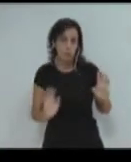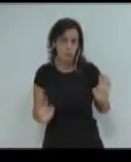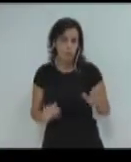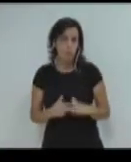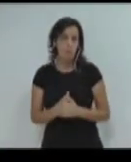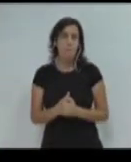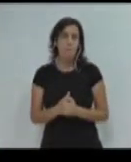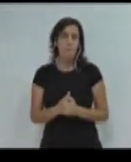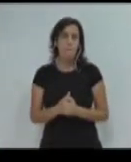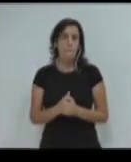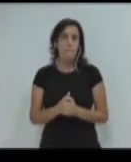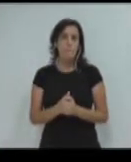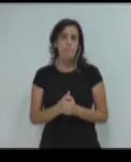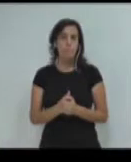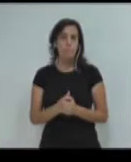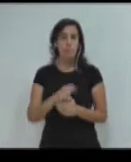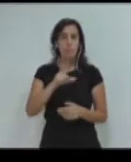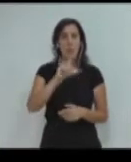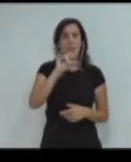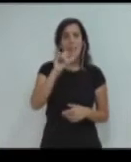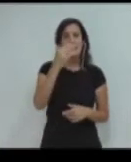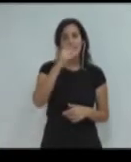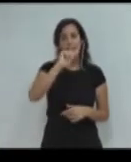Listening, pues no te lo pronuncia en listening.